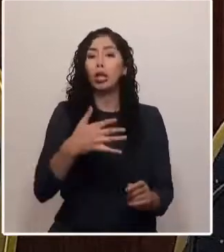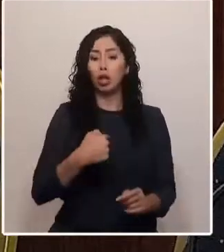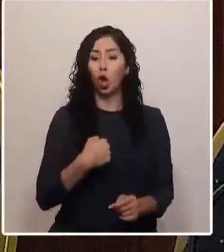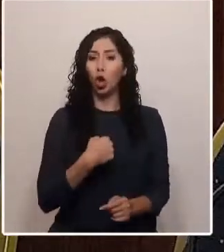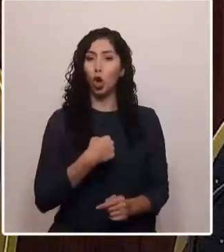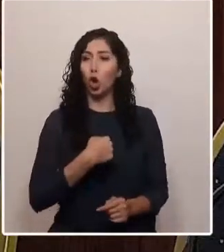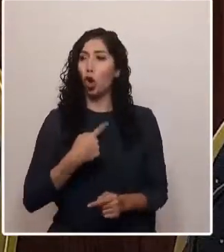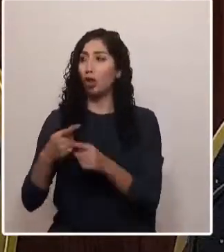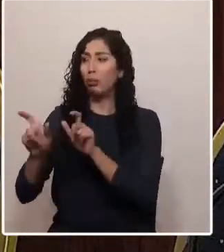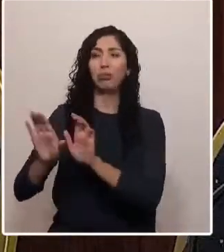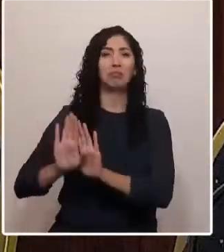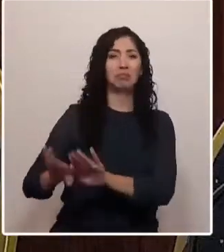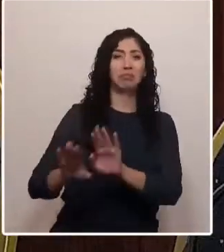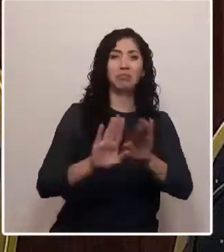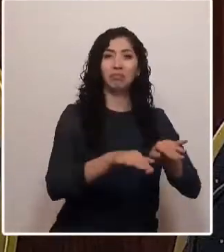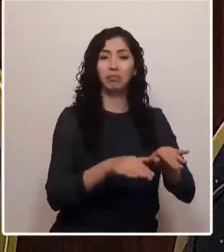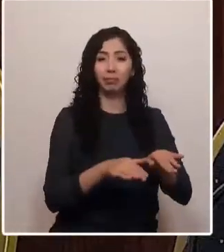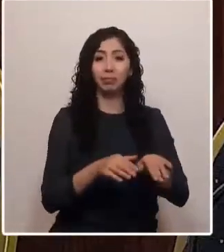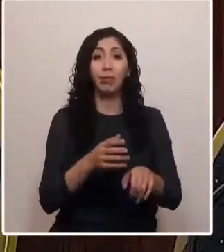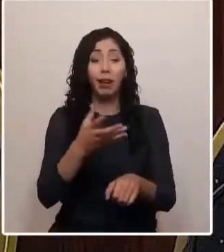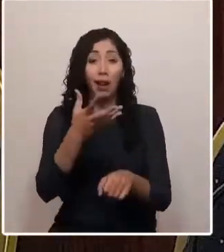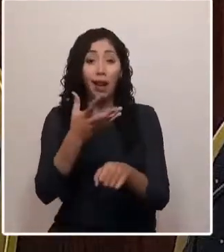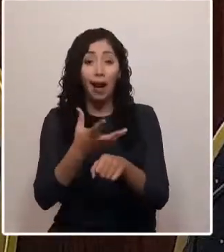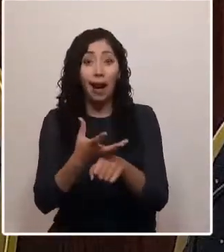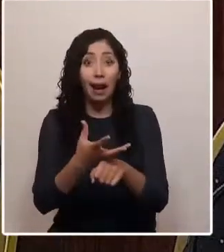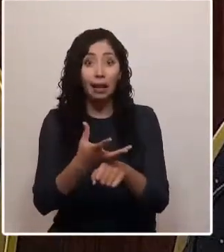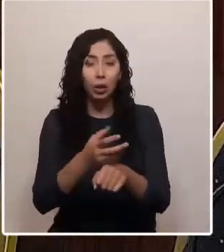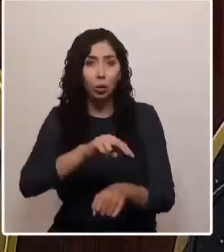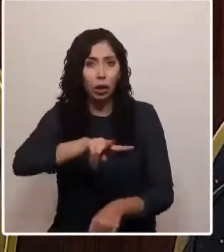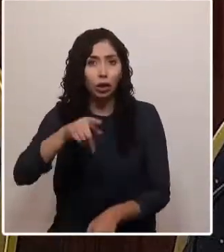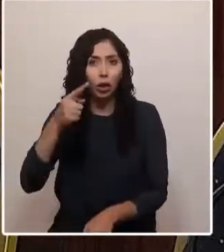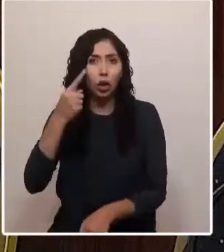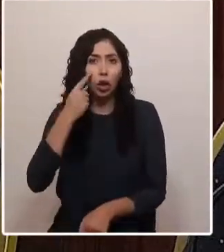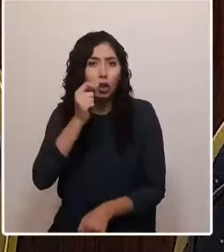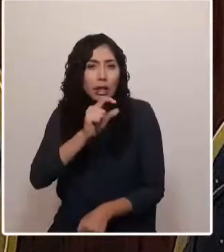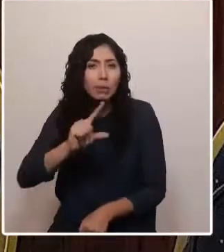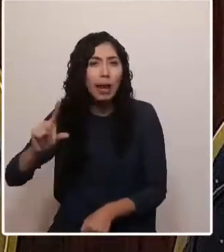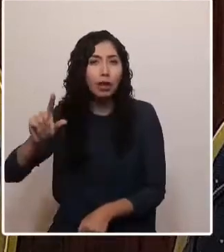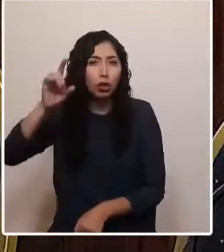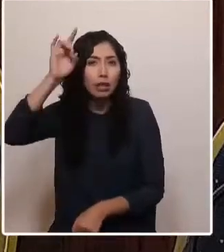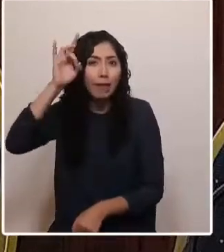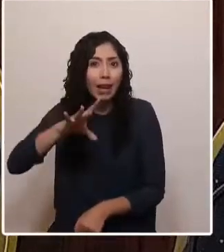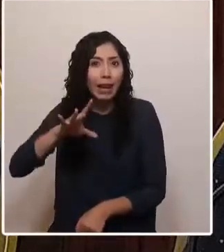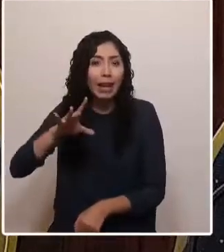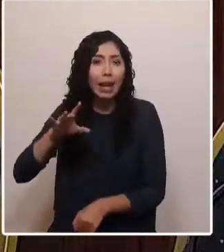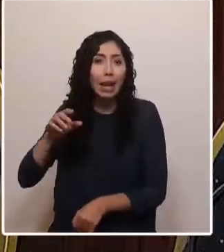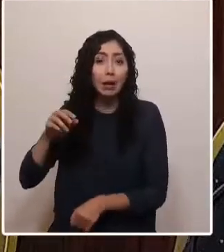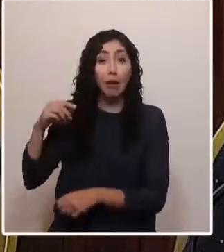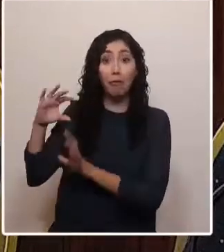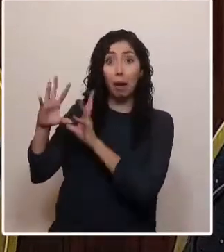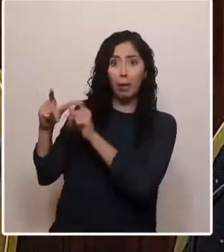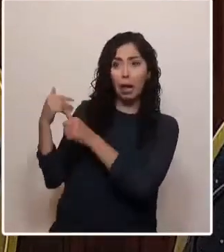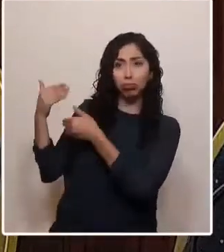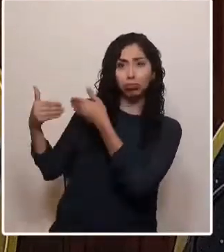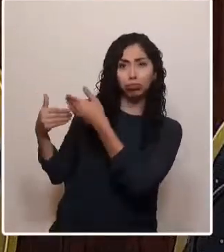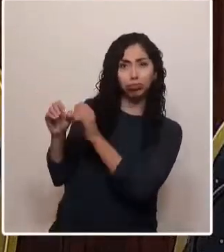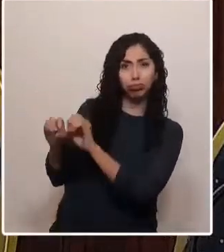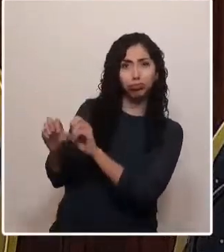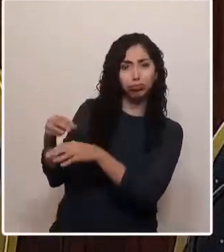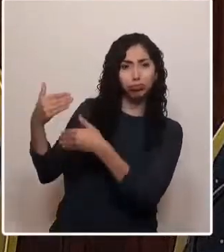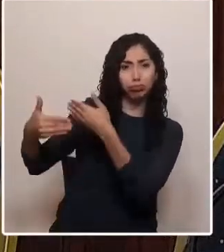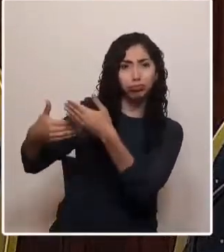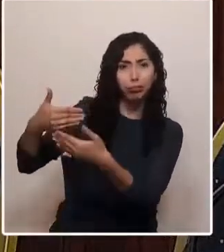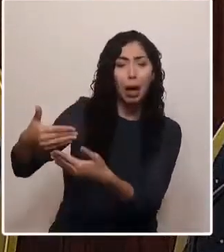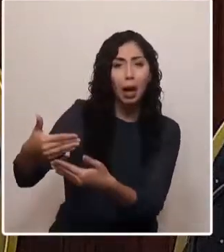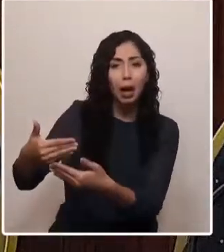Hay elementos en nuestros conocimientos y saberes que transmitimos de generación en generación que permiten nuestra continuidad colectiva. Si aquellos quedan en